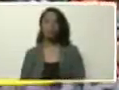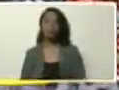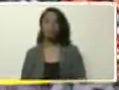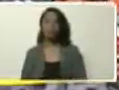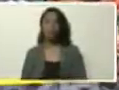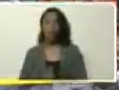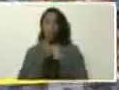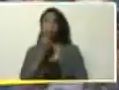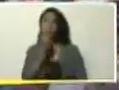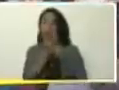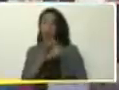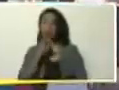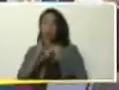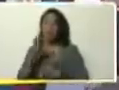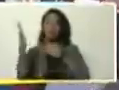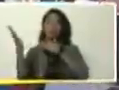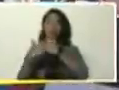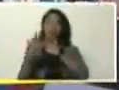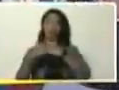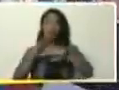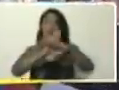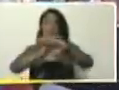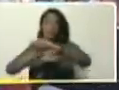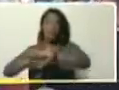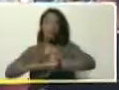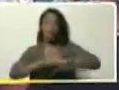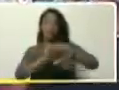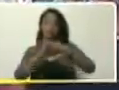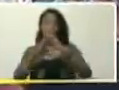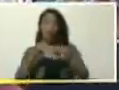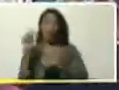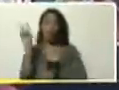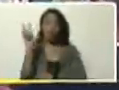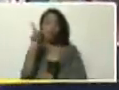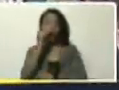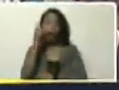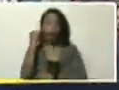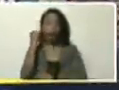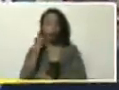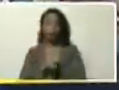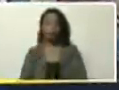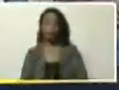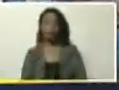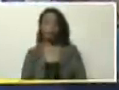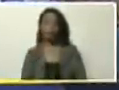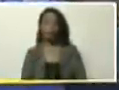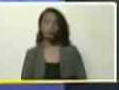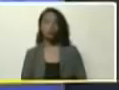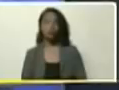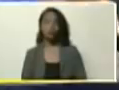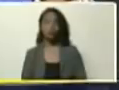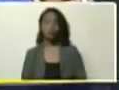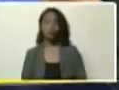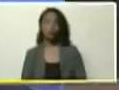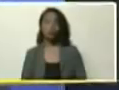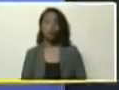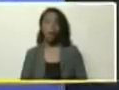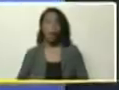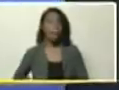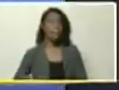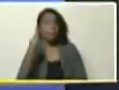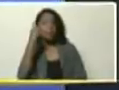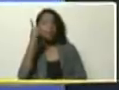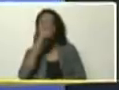Buenas noticias para todos los venezolanos y todas las venezolanas. El primer